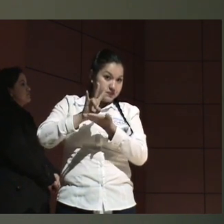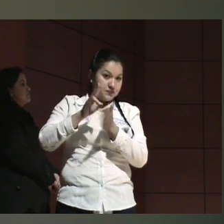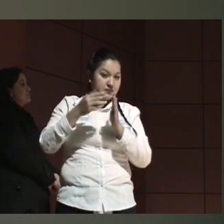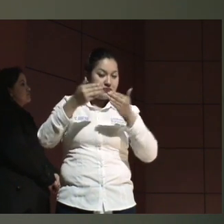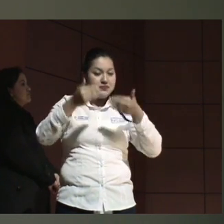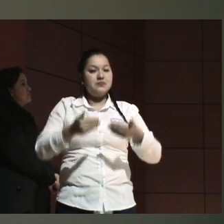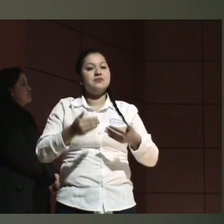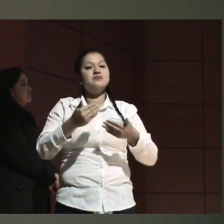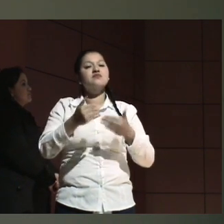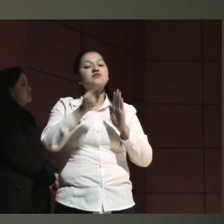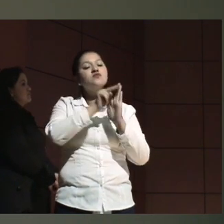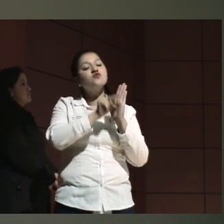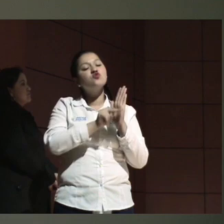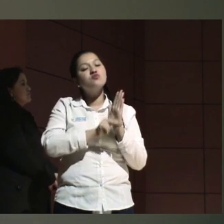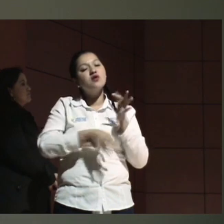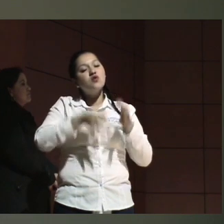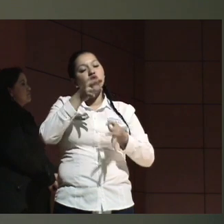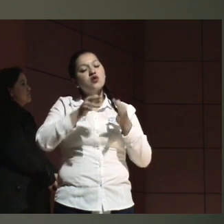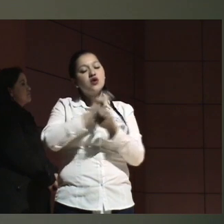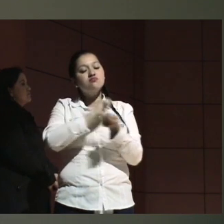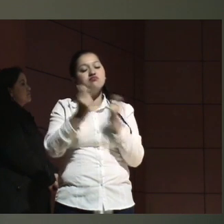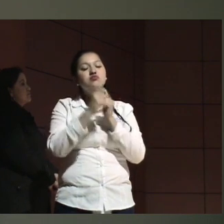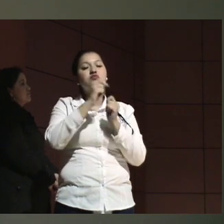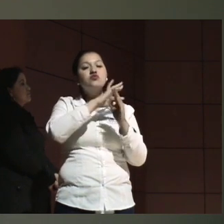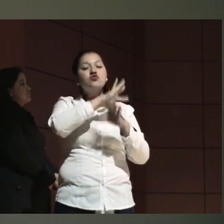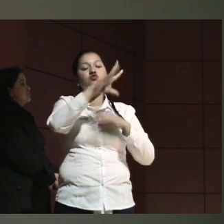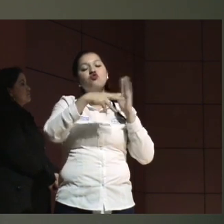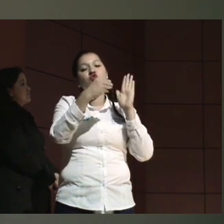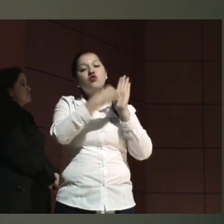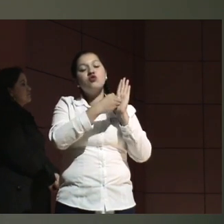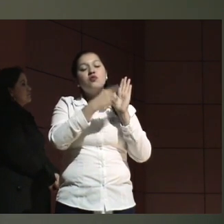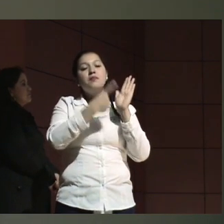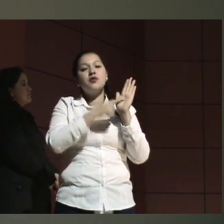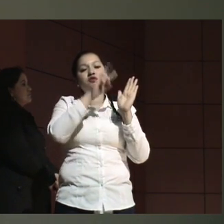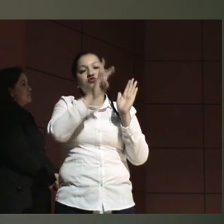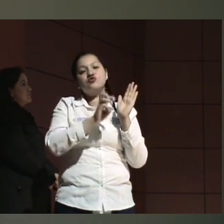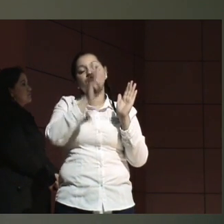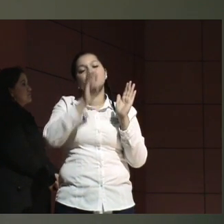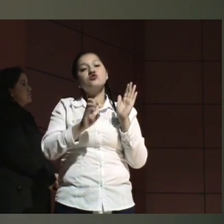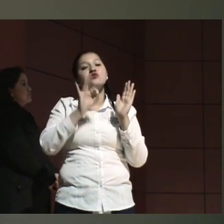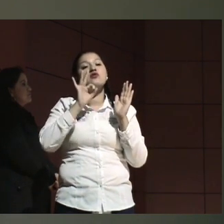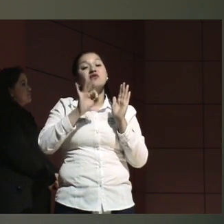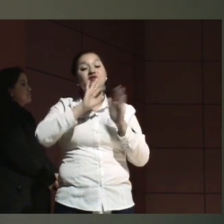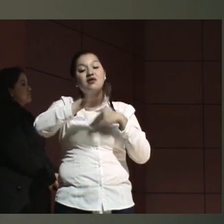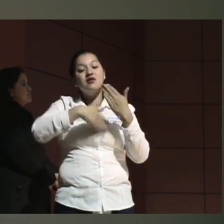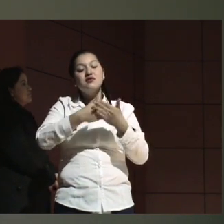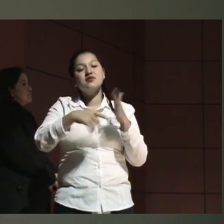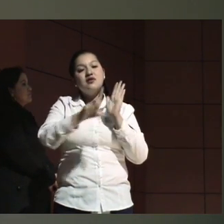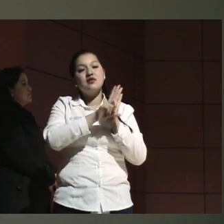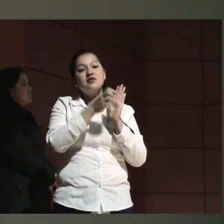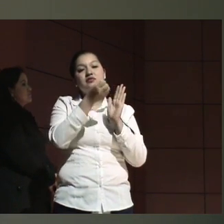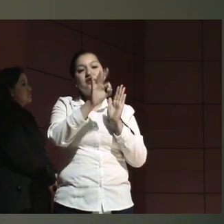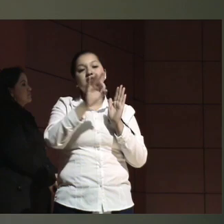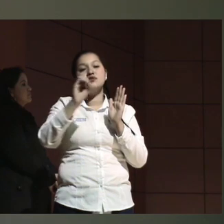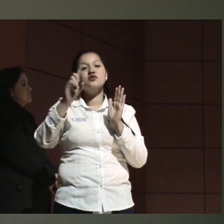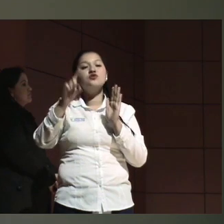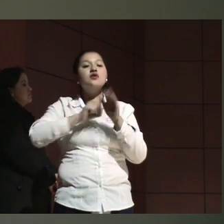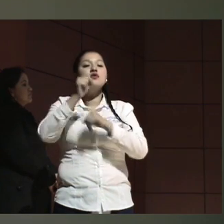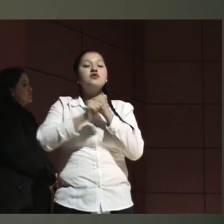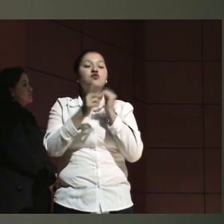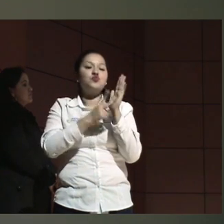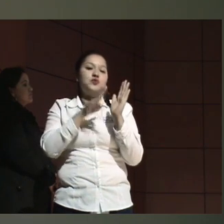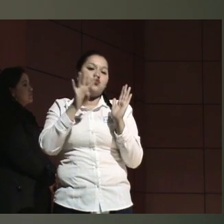a partir del código de 1873 vigente hasta la ley 13 06 del 2009